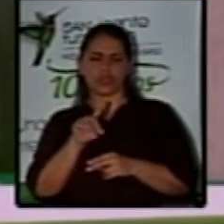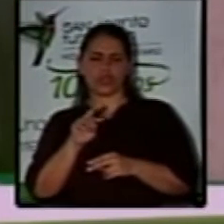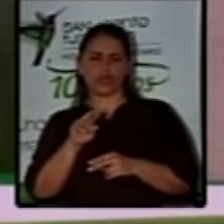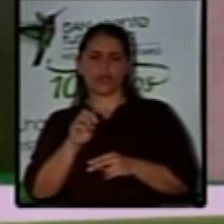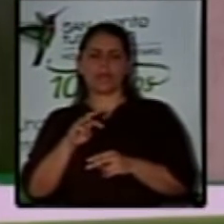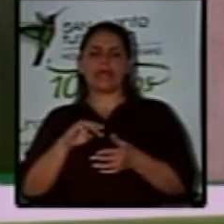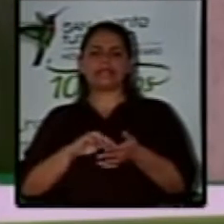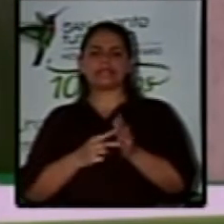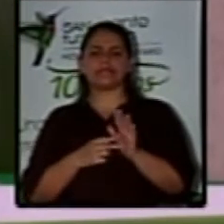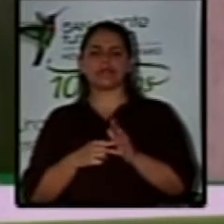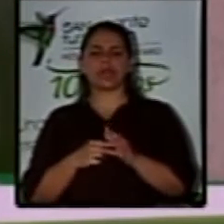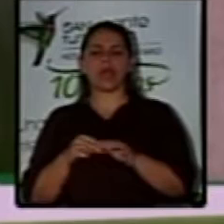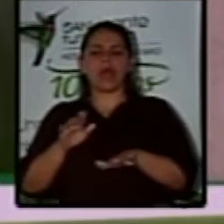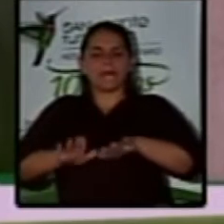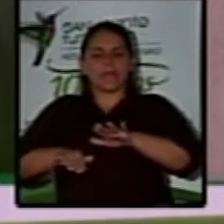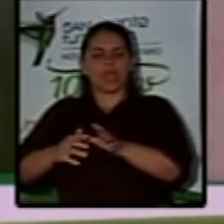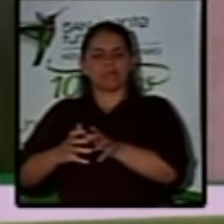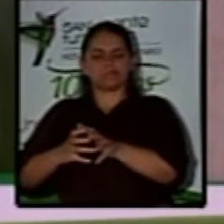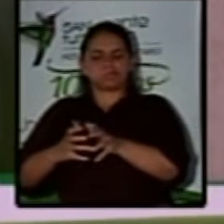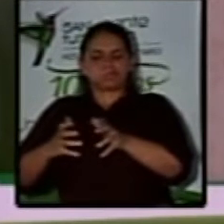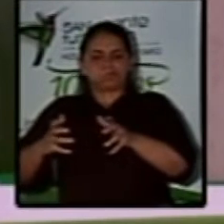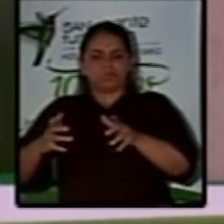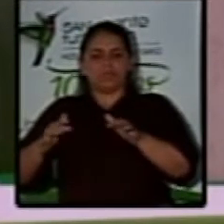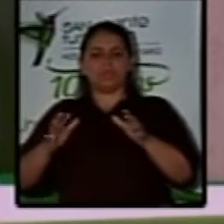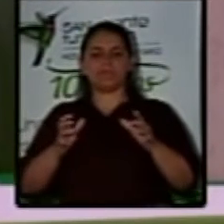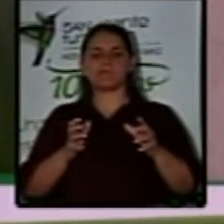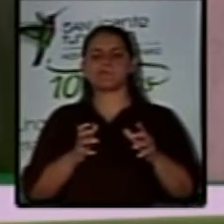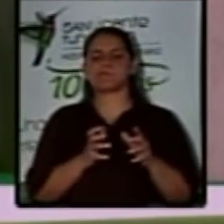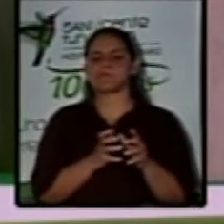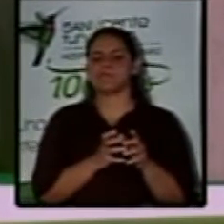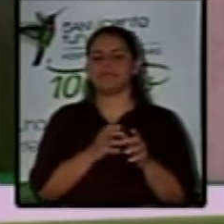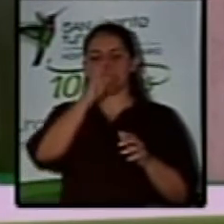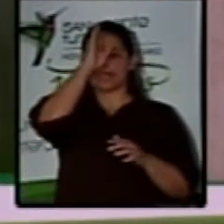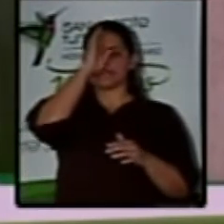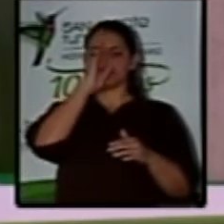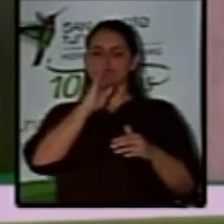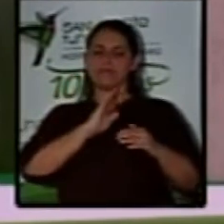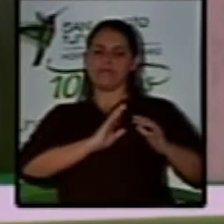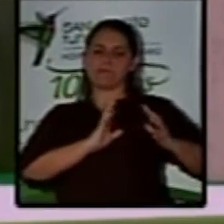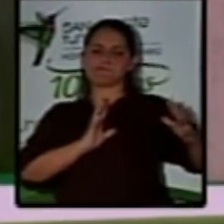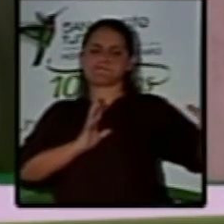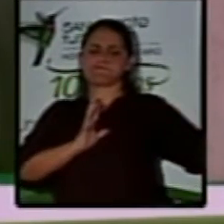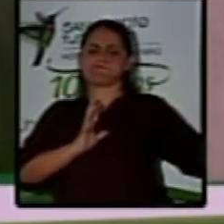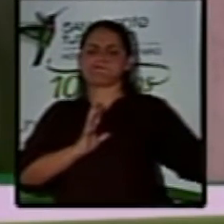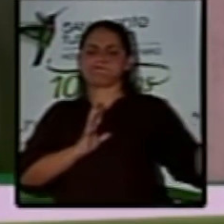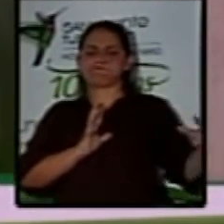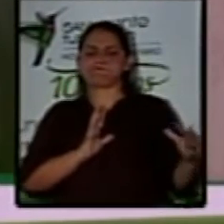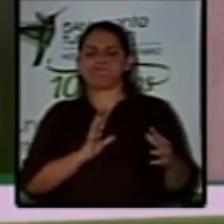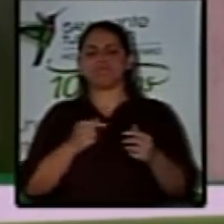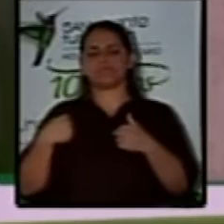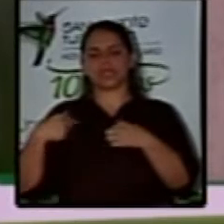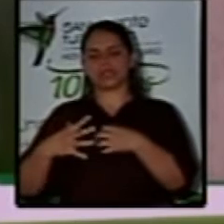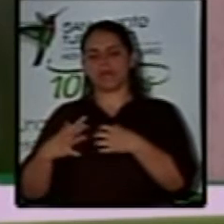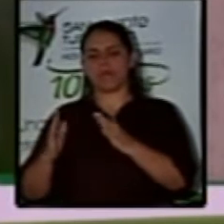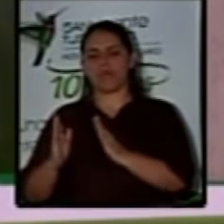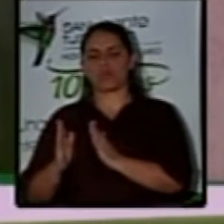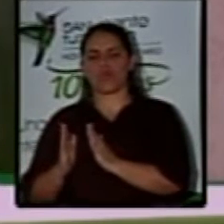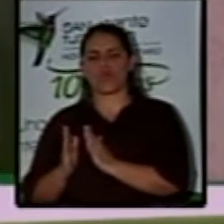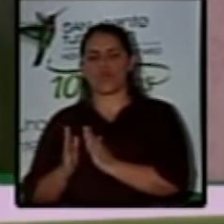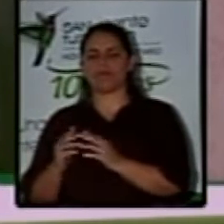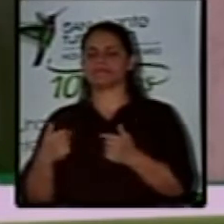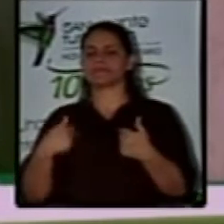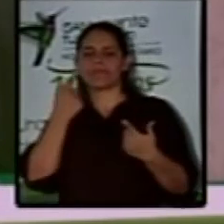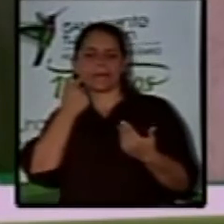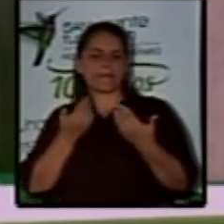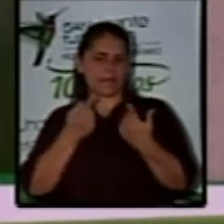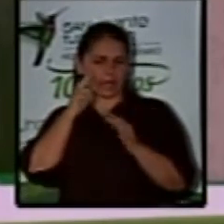hemipertrofia, o sea que se hipertrofian muchos tejidos de un solo lado del cuerpo. Puede ser de los miembros inferiores o los miembros superiores,